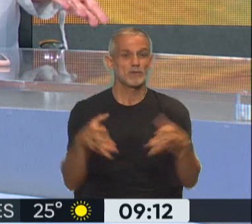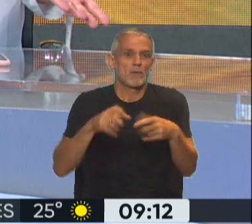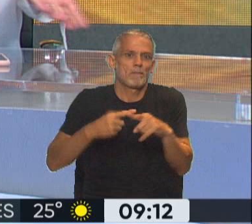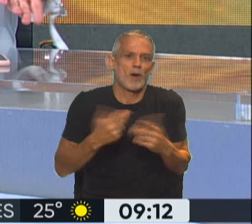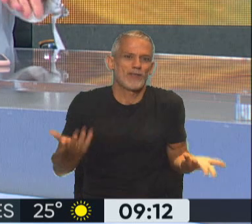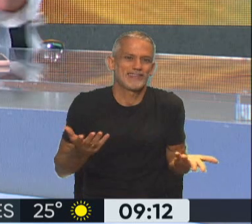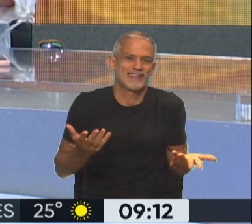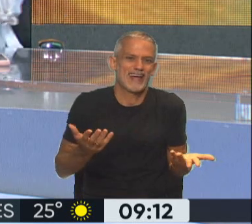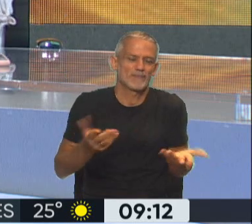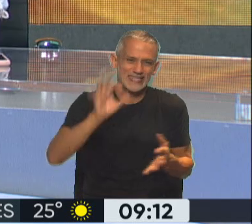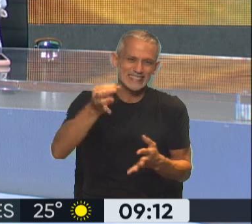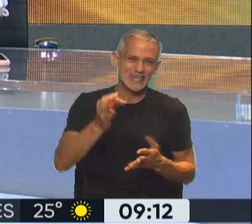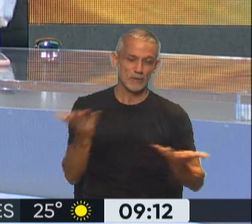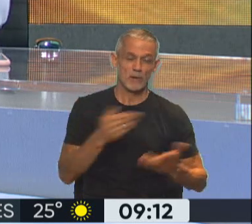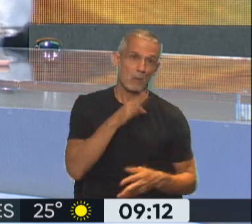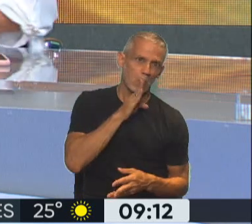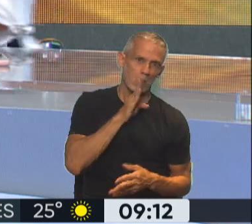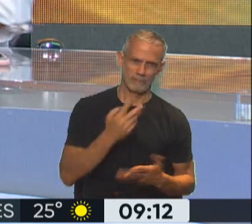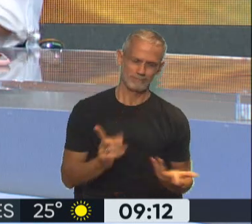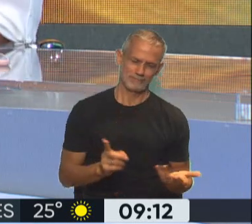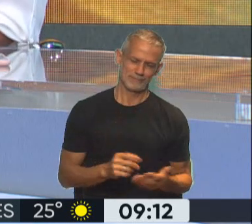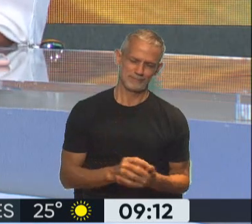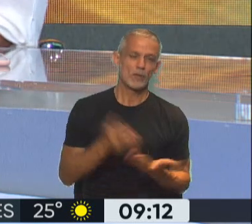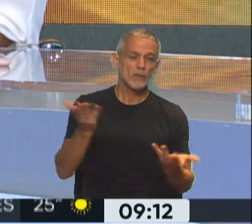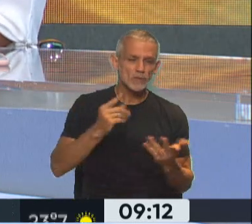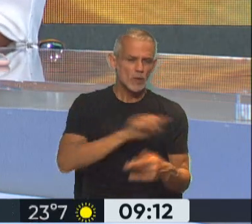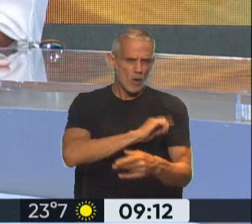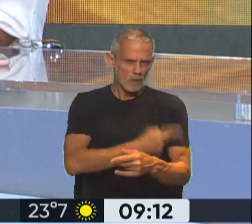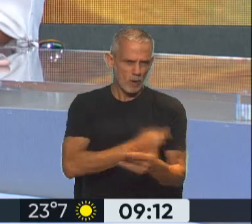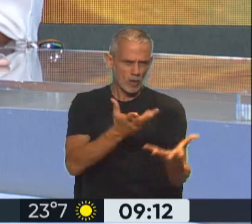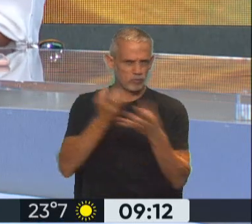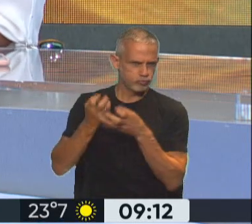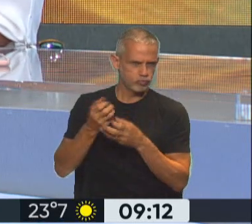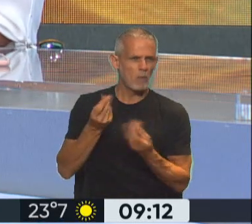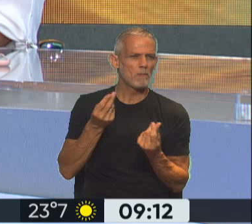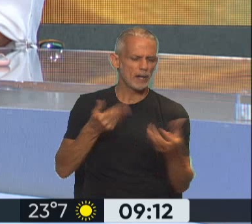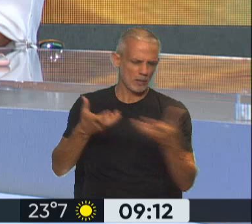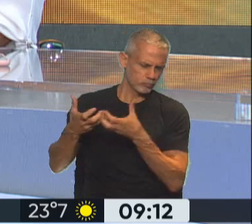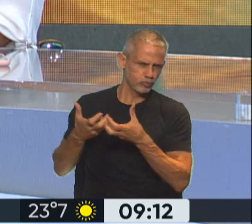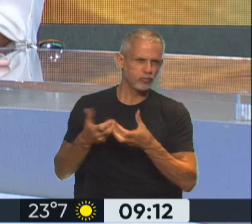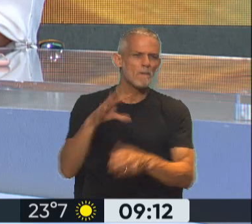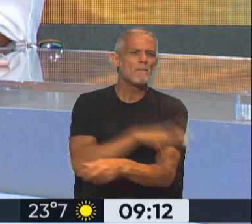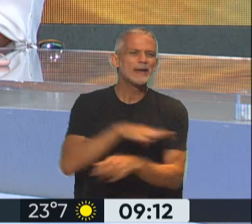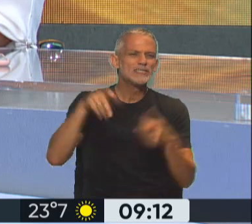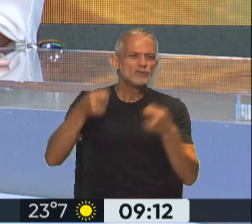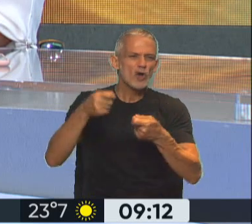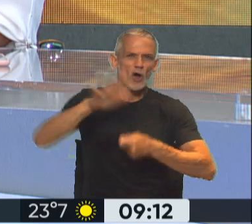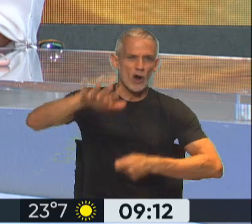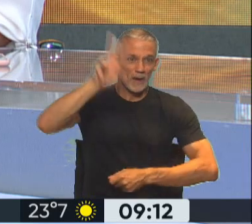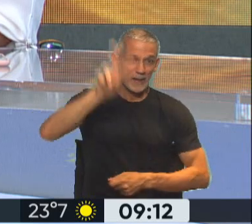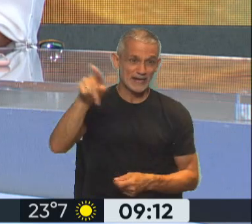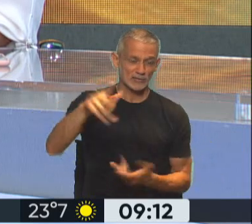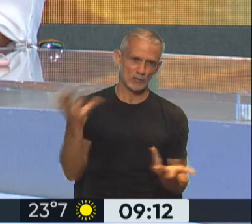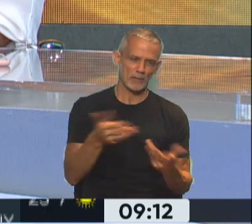porque sería muy ingenua nuestra parte no decirlo no concentrados que incrementan la presión sobre esas sociedades para